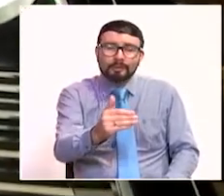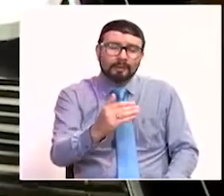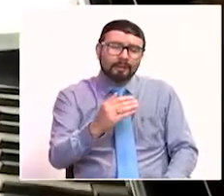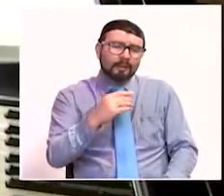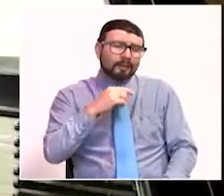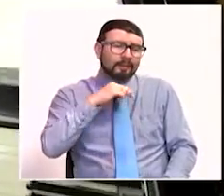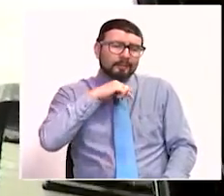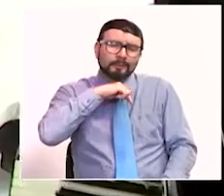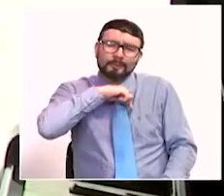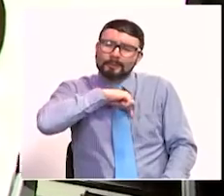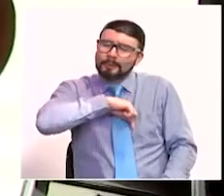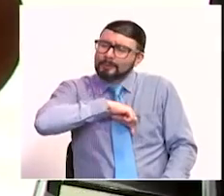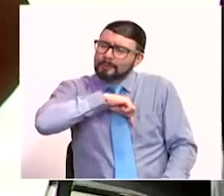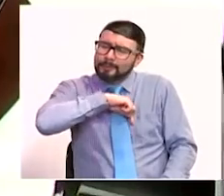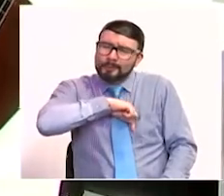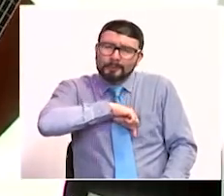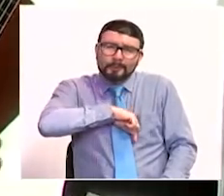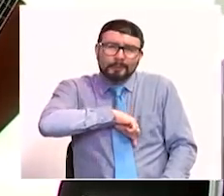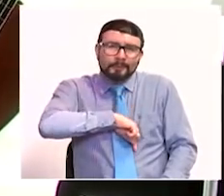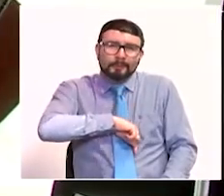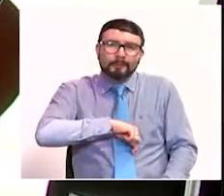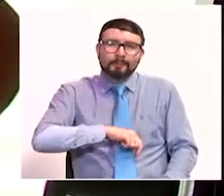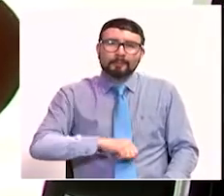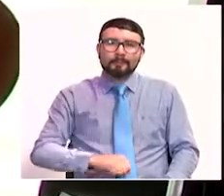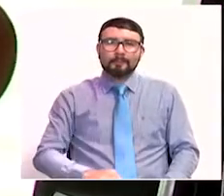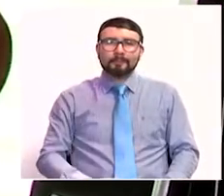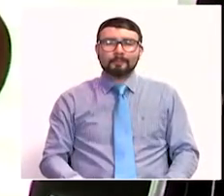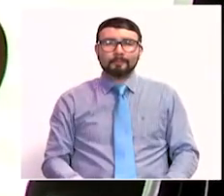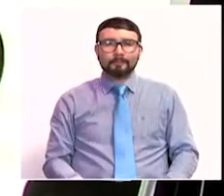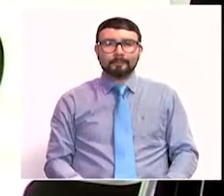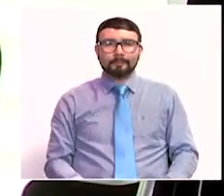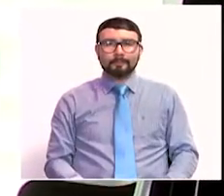del alma.